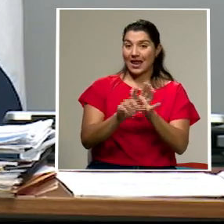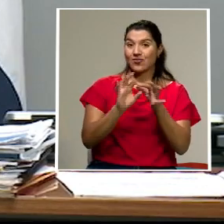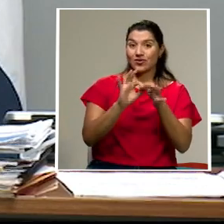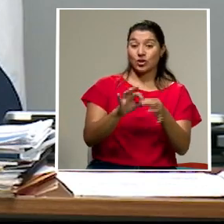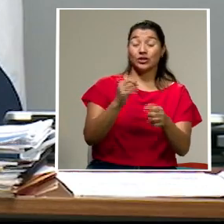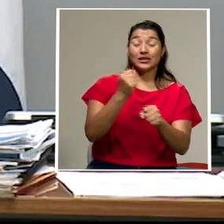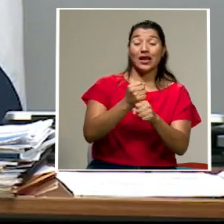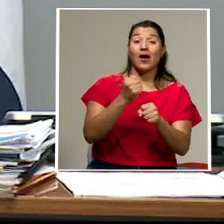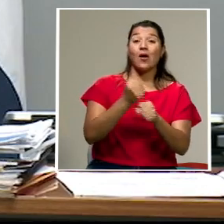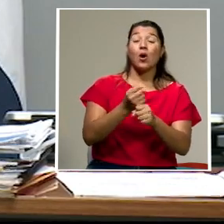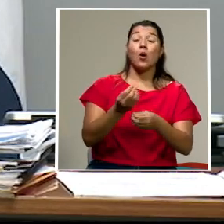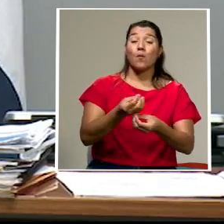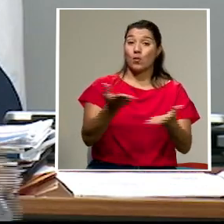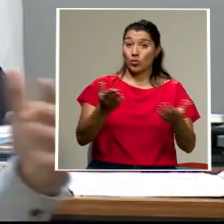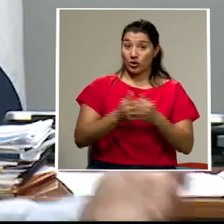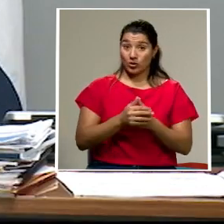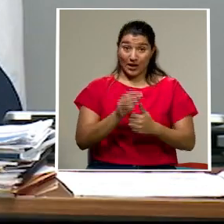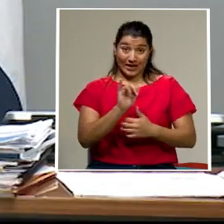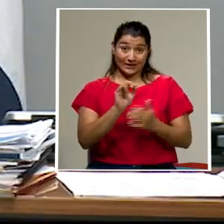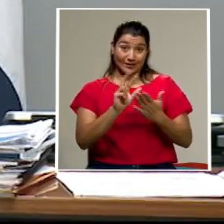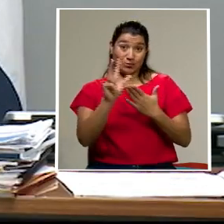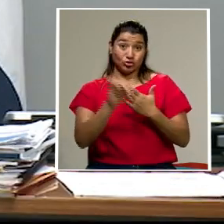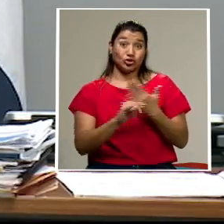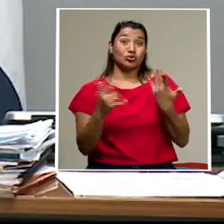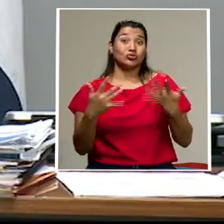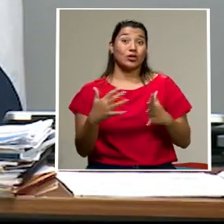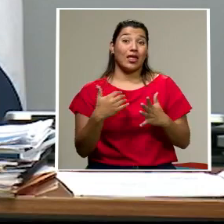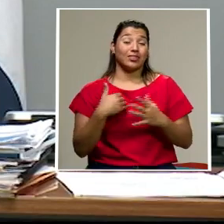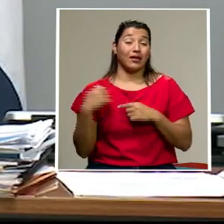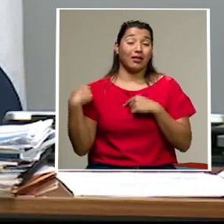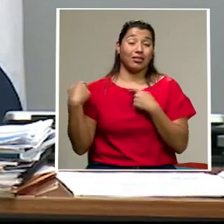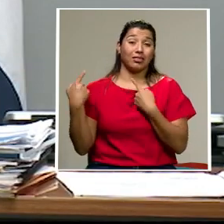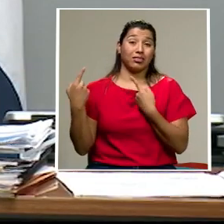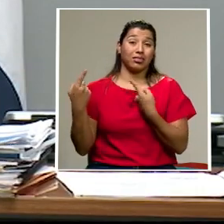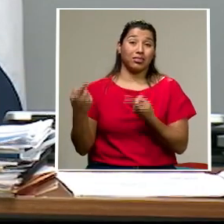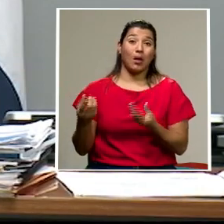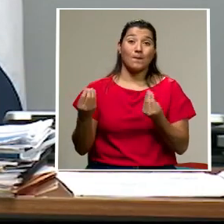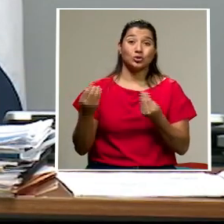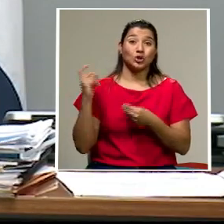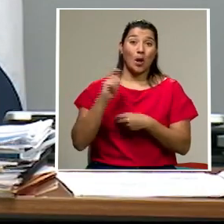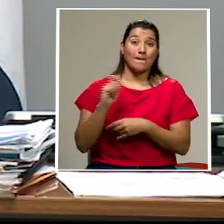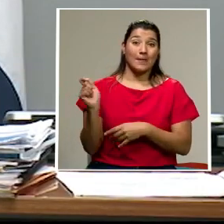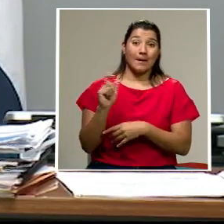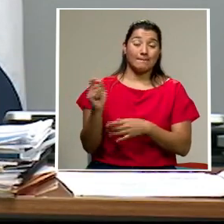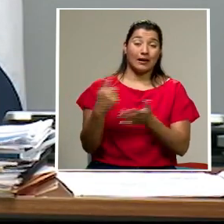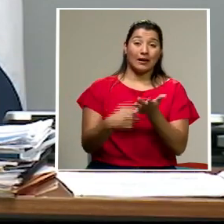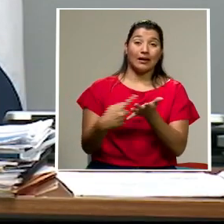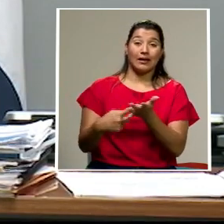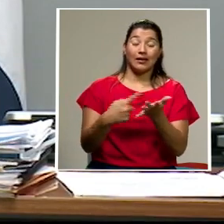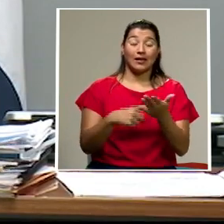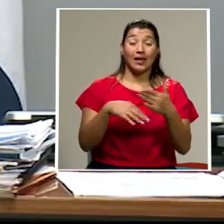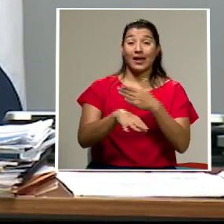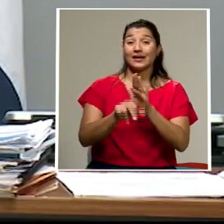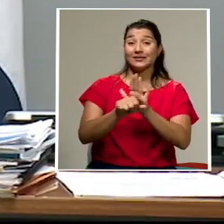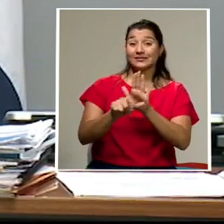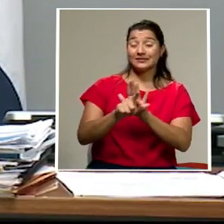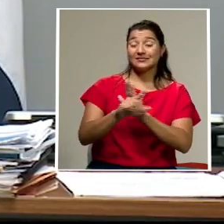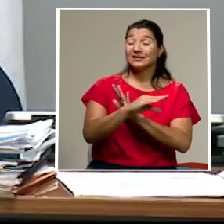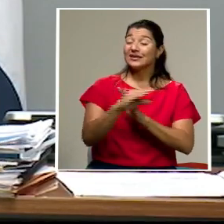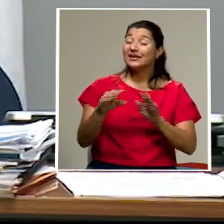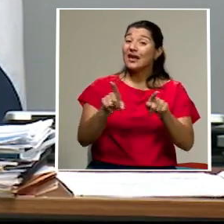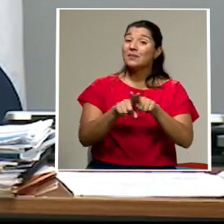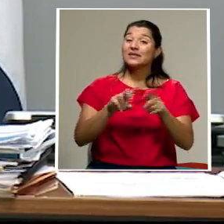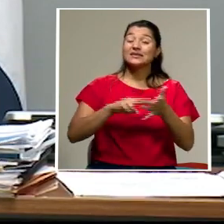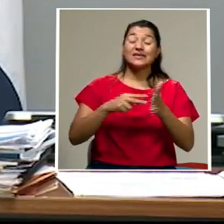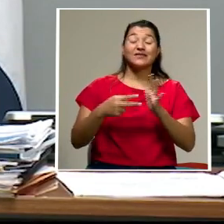empleo público, que pues lleva ya meses discutiéndose en el Congreso y que lleva también muchísima polémica en